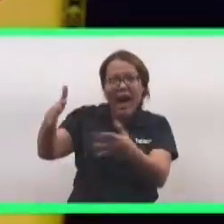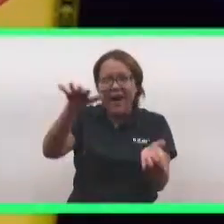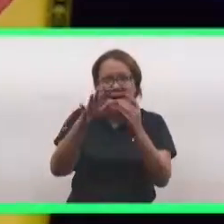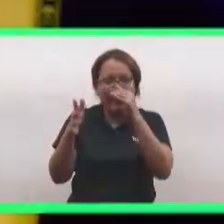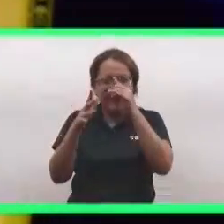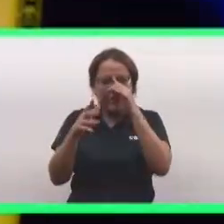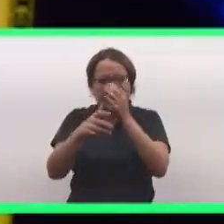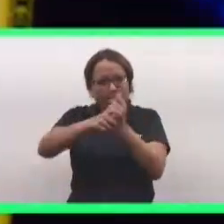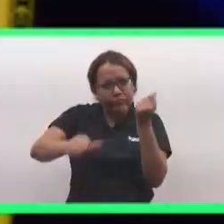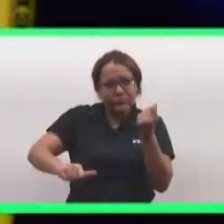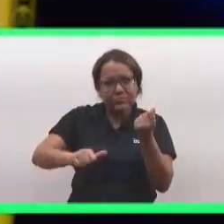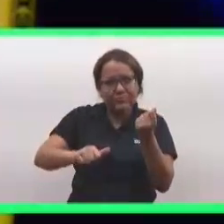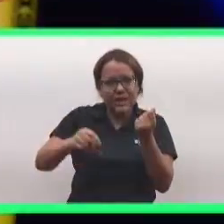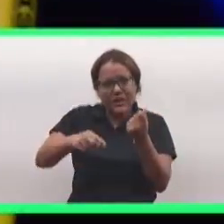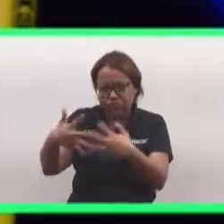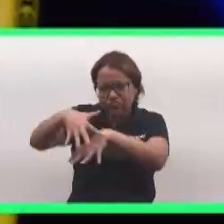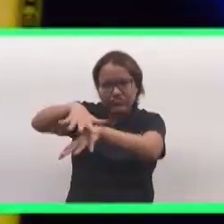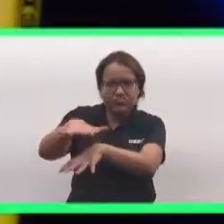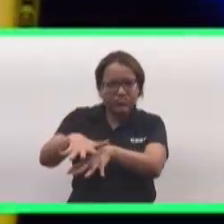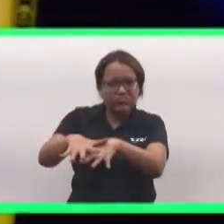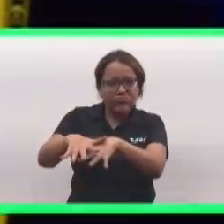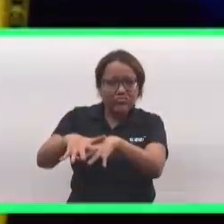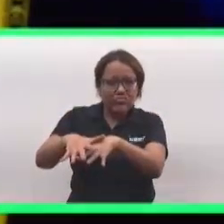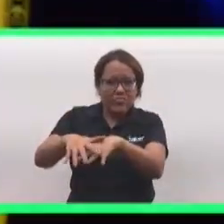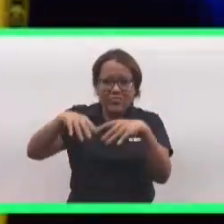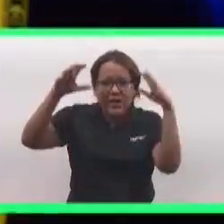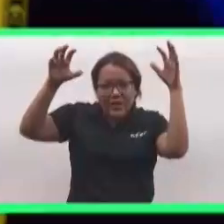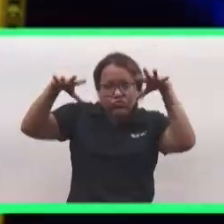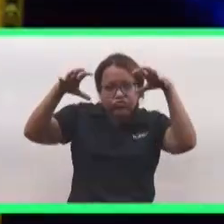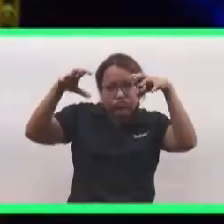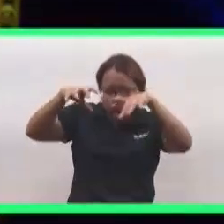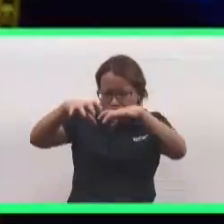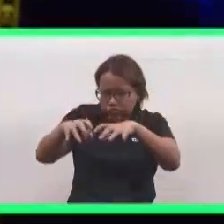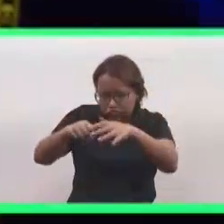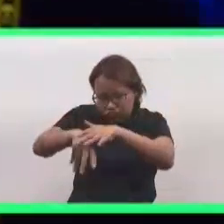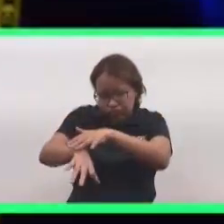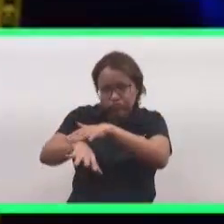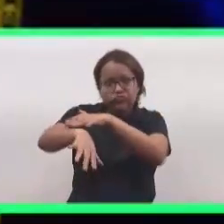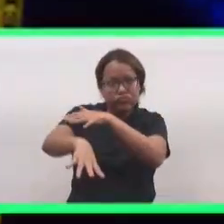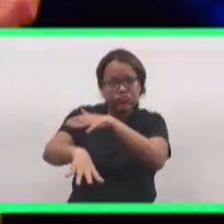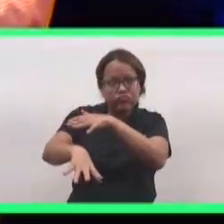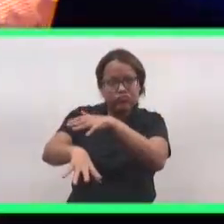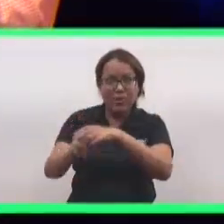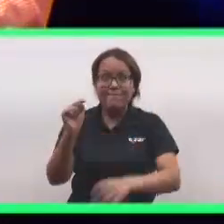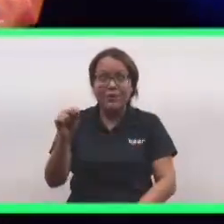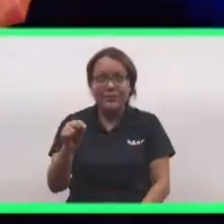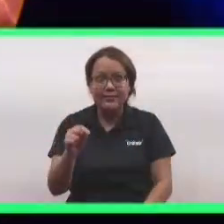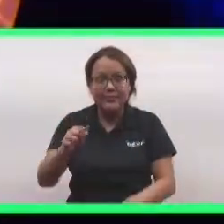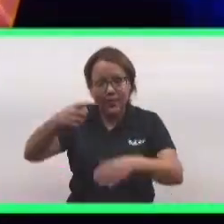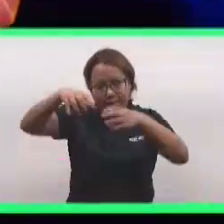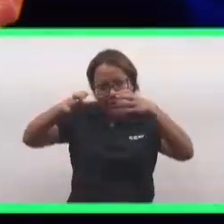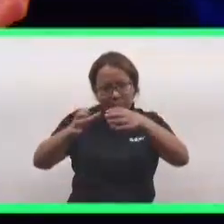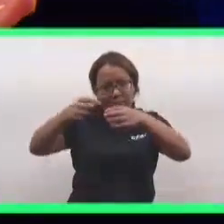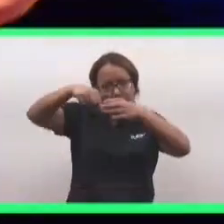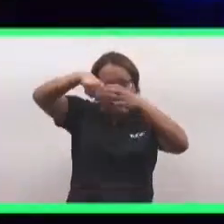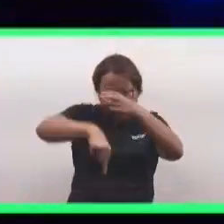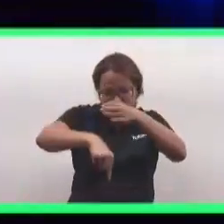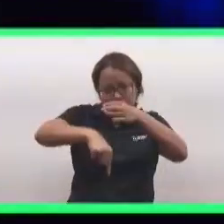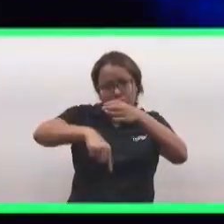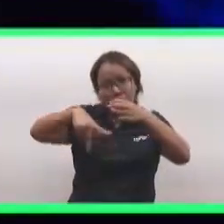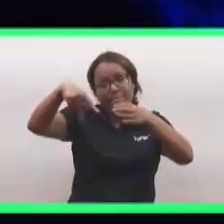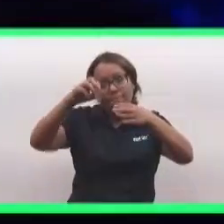heces fecales. Muchas veces con toda la lluvia que cae sobre el mismo pozo. Es por eso que cuando alguien perfora un pozo, según nos